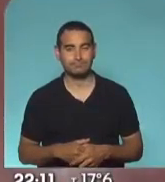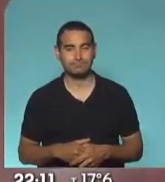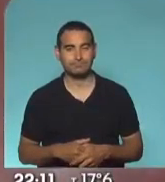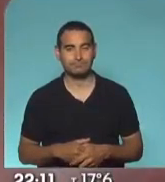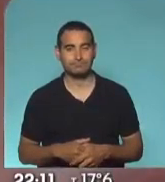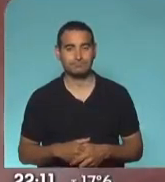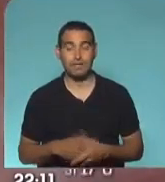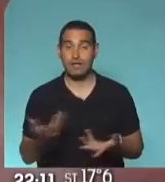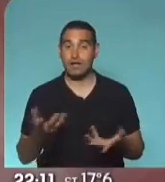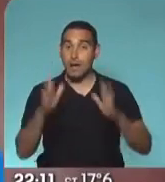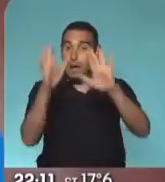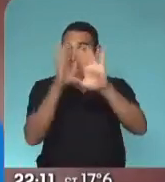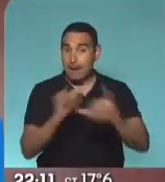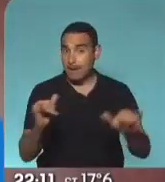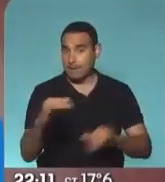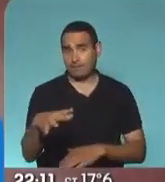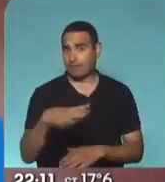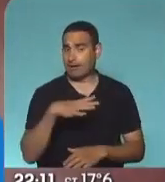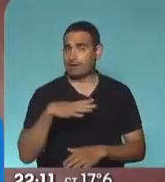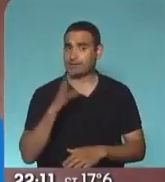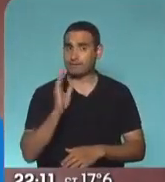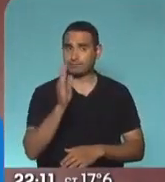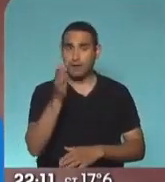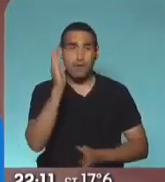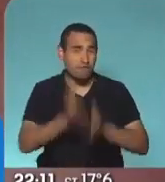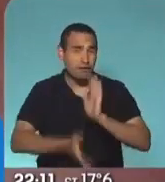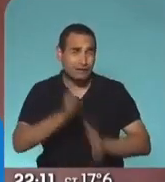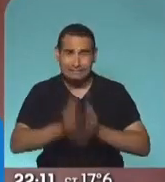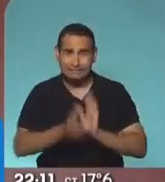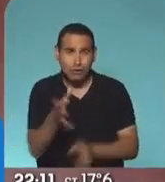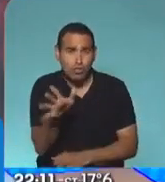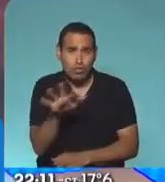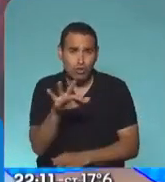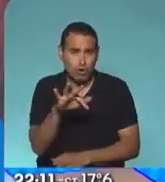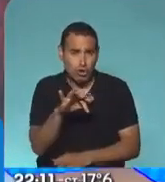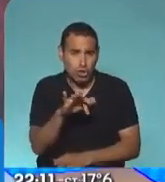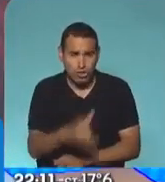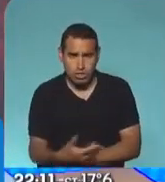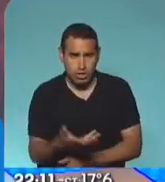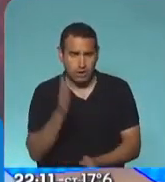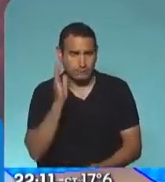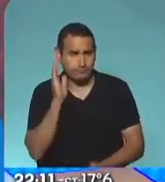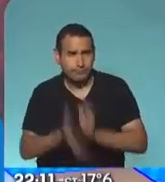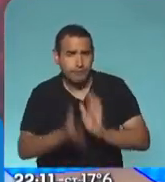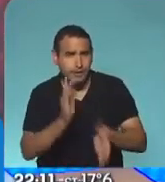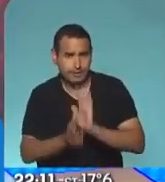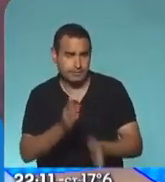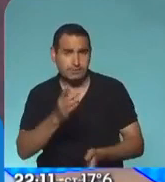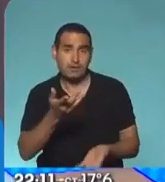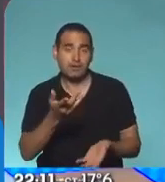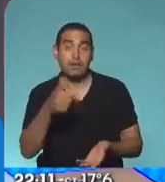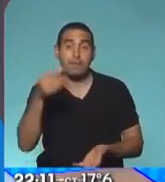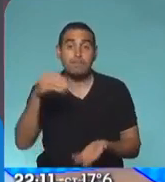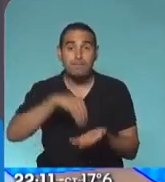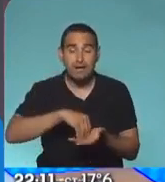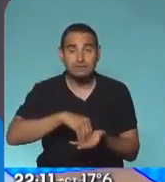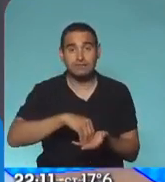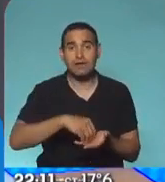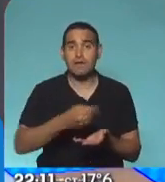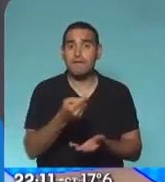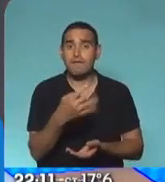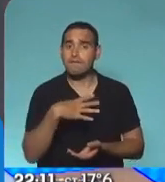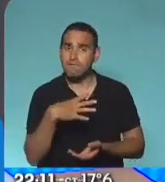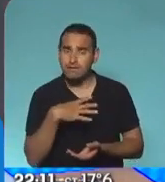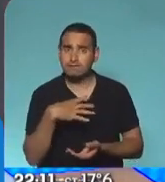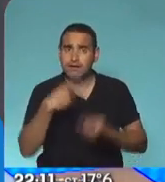Lejos de la pacificación y cerca de la violencia, una violencia cotidiana que se está haciendo sentir, inclusive la escasez de productos